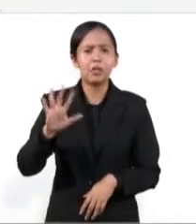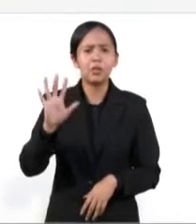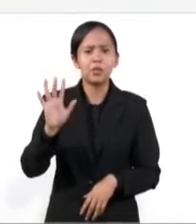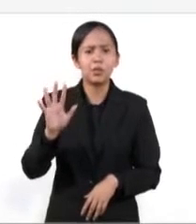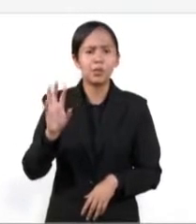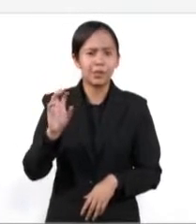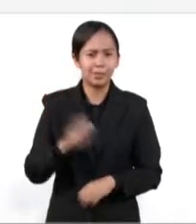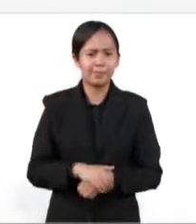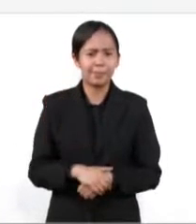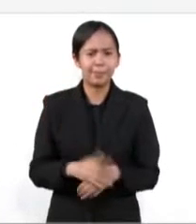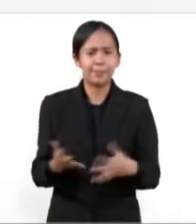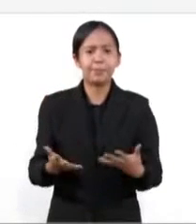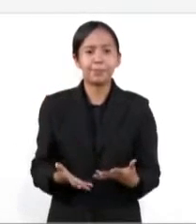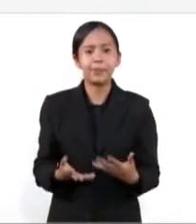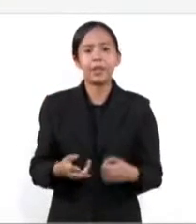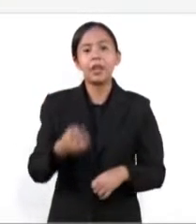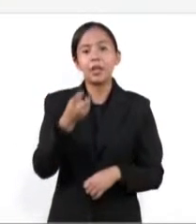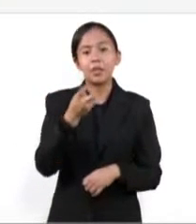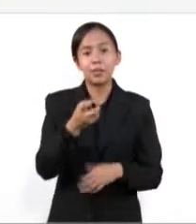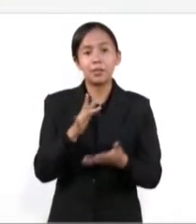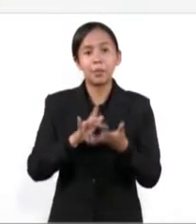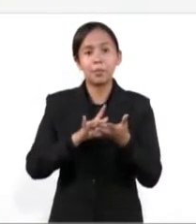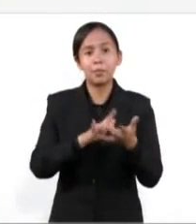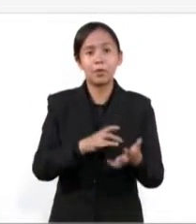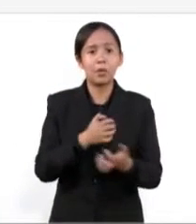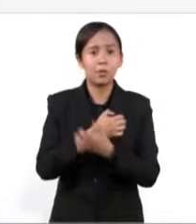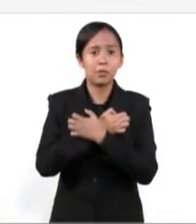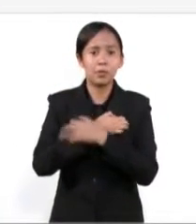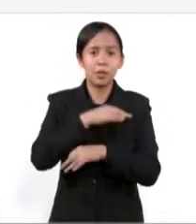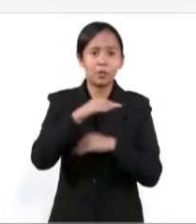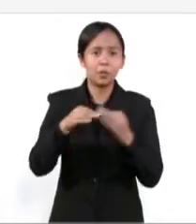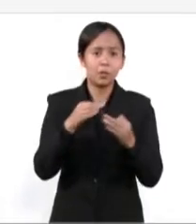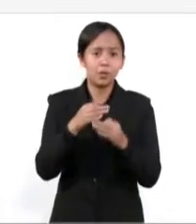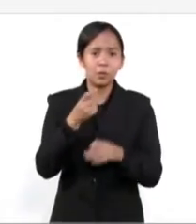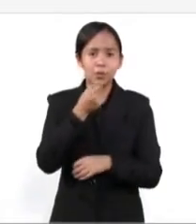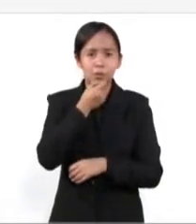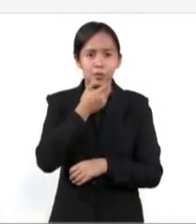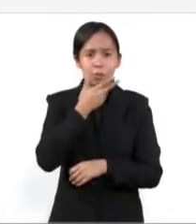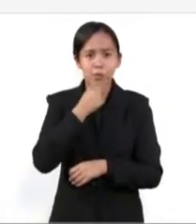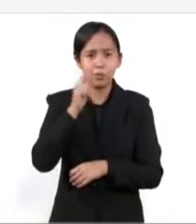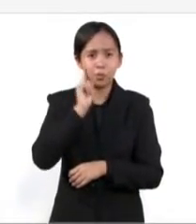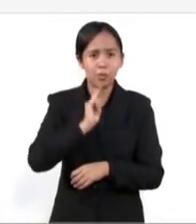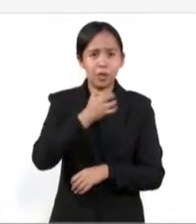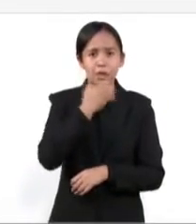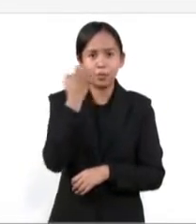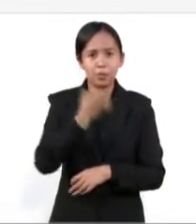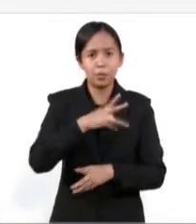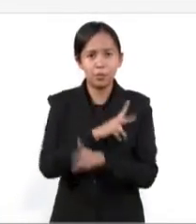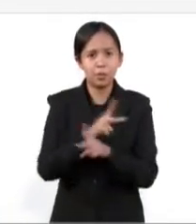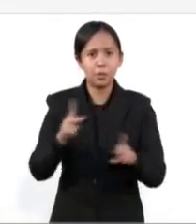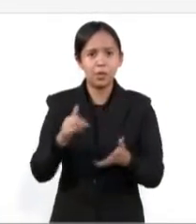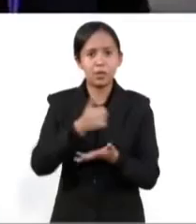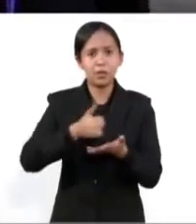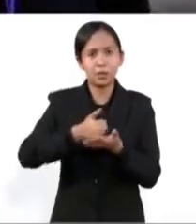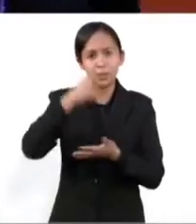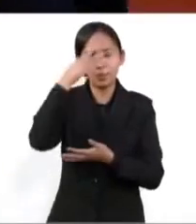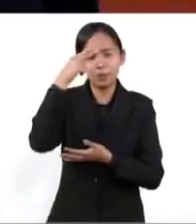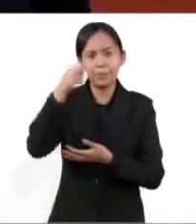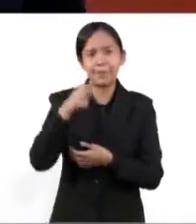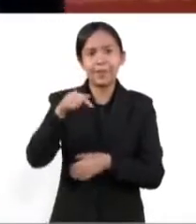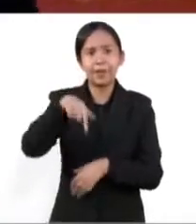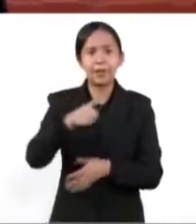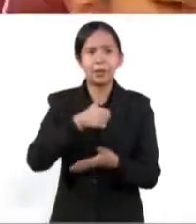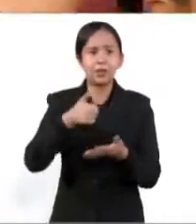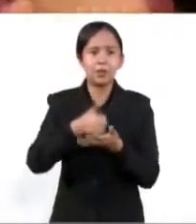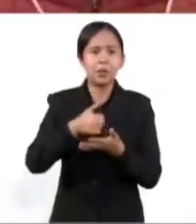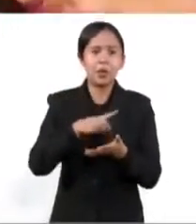cual, con todos estos apoyos se garantiza el derecho a la educación de todas las niñas y niños de escuelas públicas en la Ciudad de México. En esta